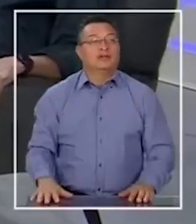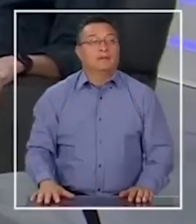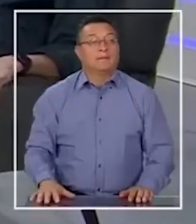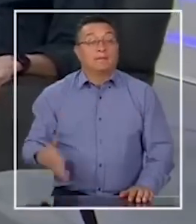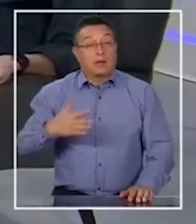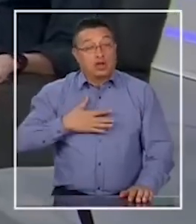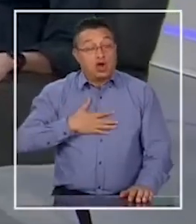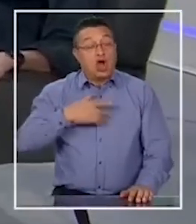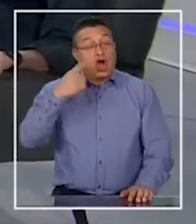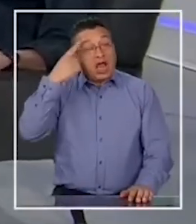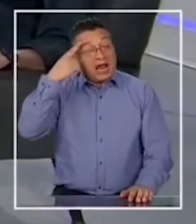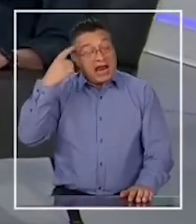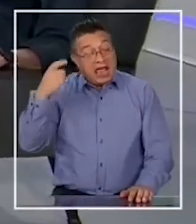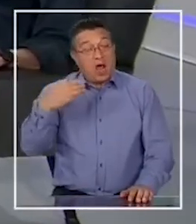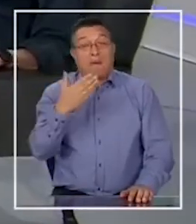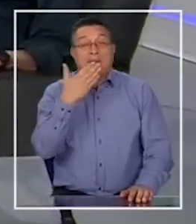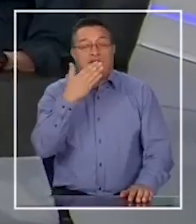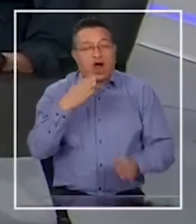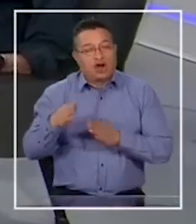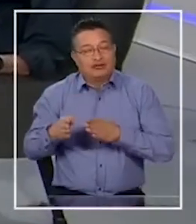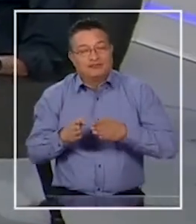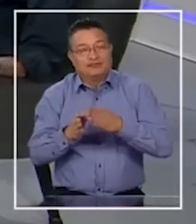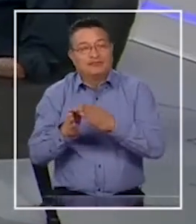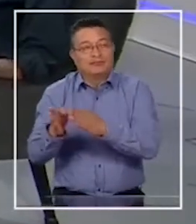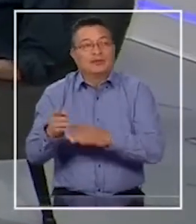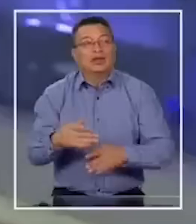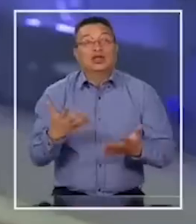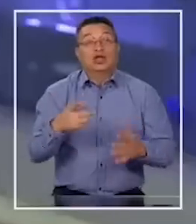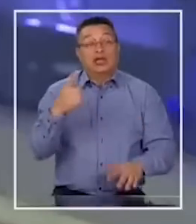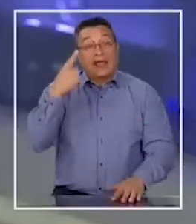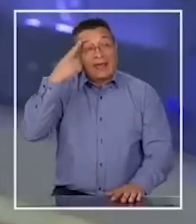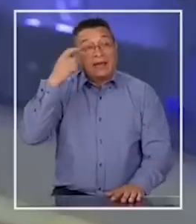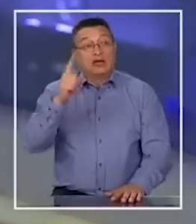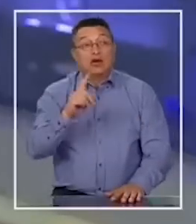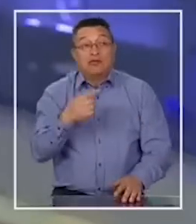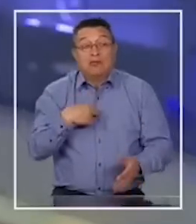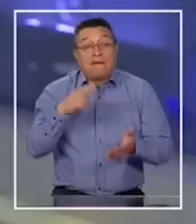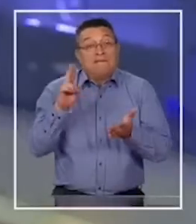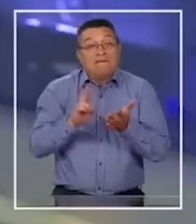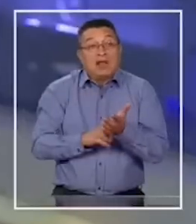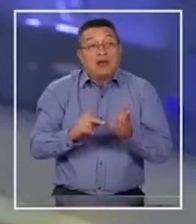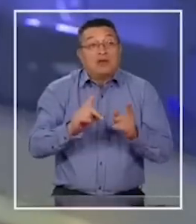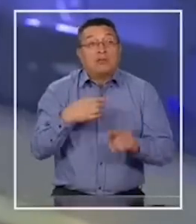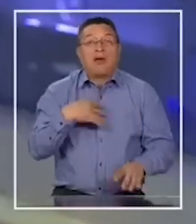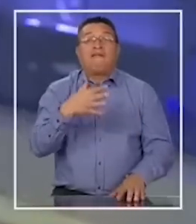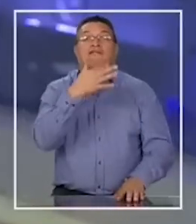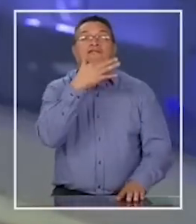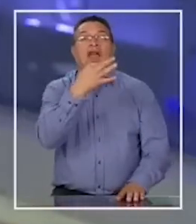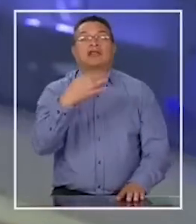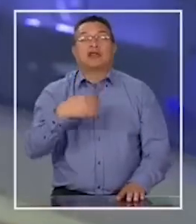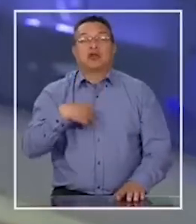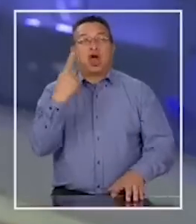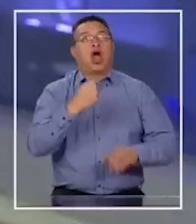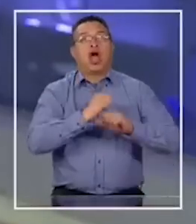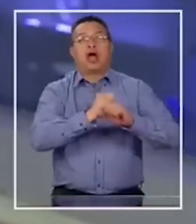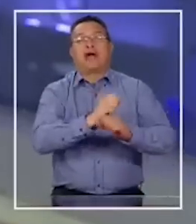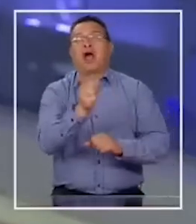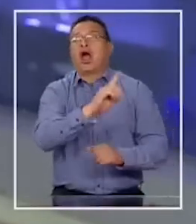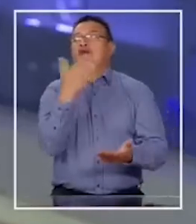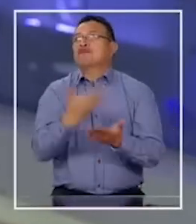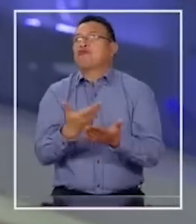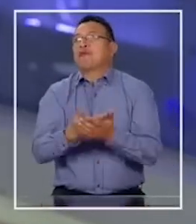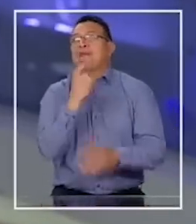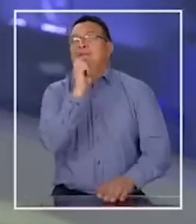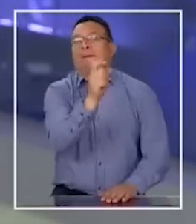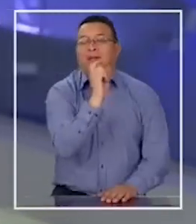quisiera creer que convicción qué cree Es que de verdad no no más fácil para mí como político como oposición sería decir creo que son una